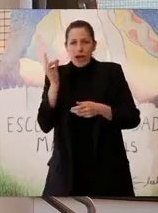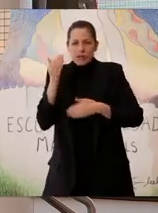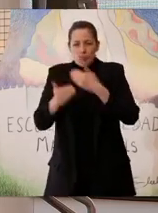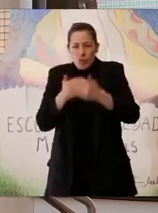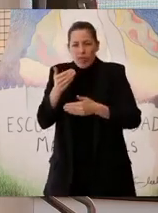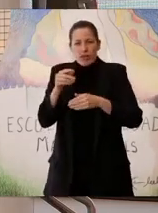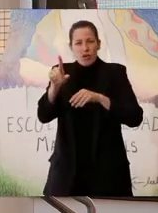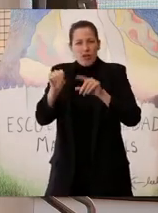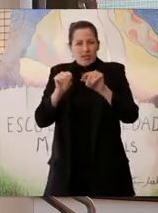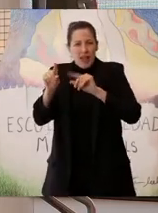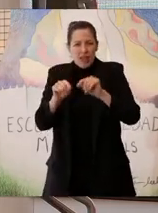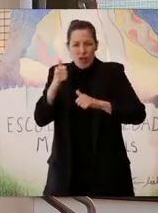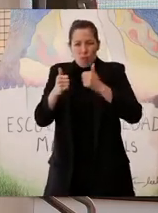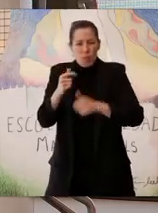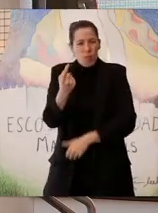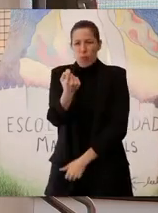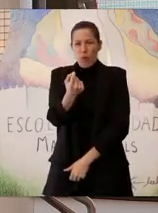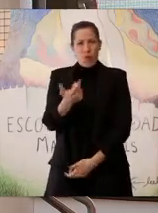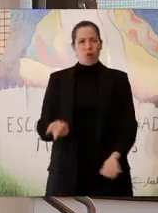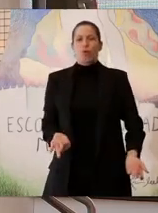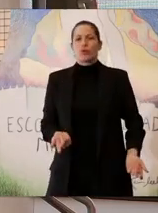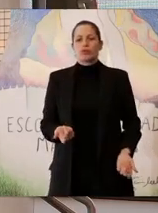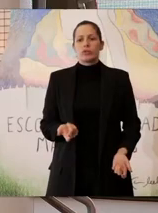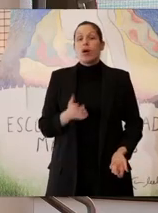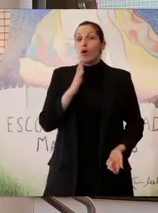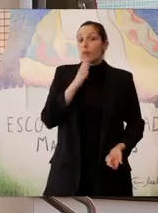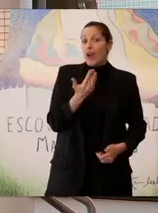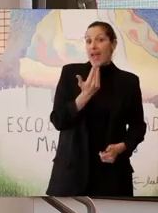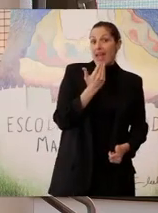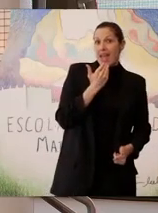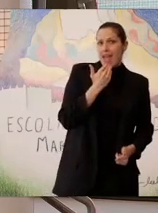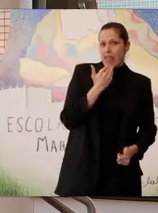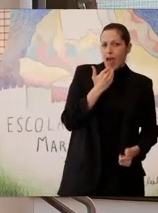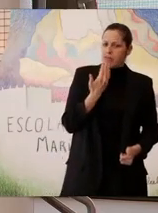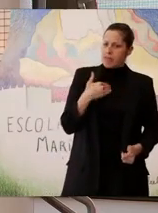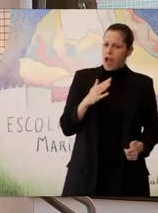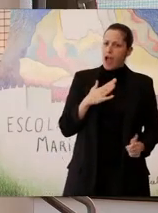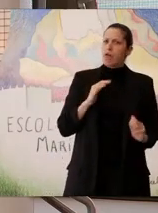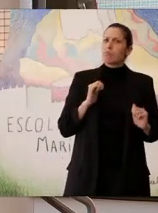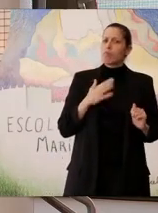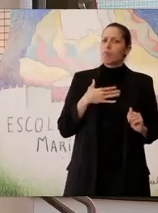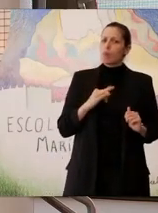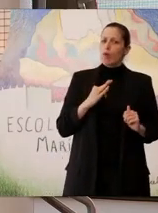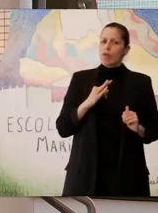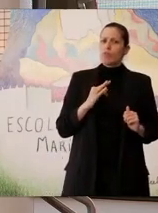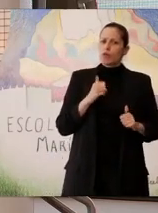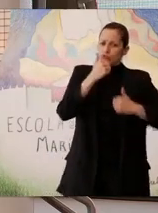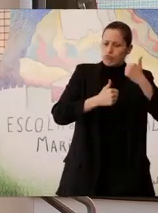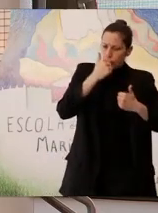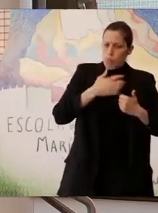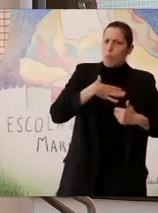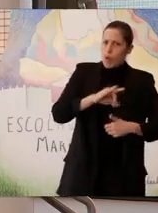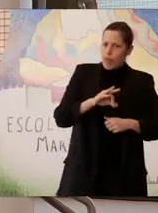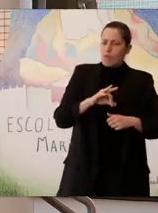de selección. Y dice que los rangos de edad donde ya podemos tomar parte en esos procesos de selección somos más del